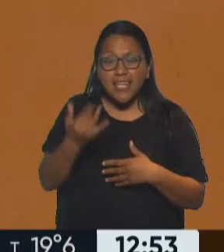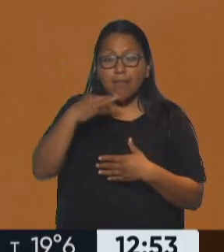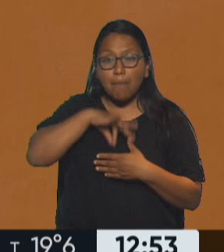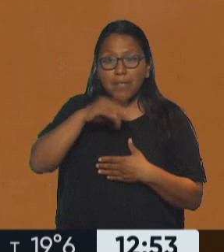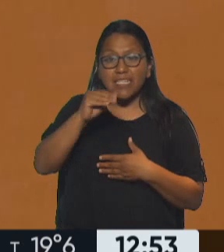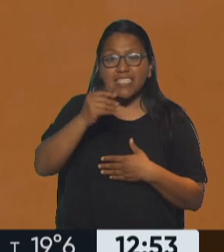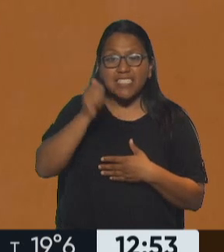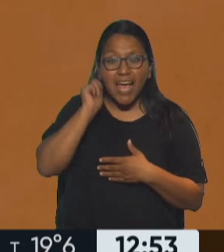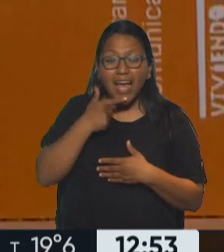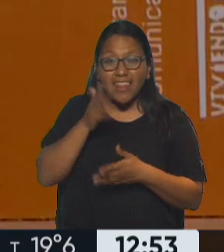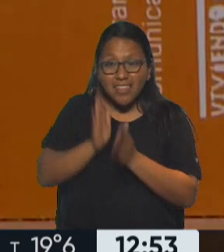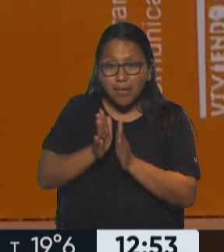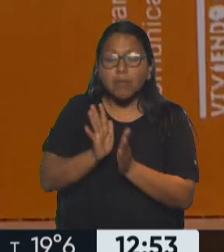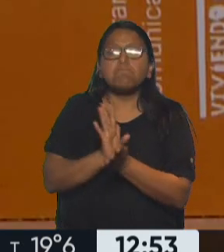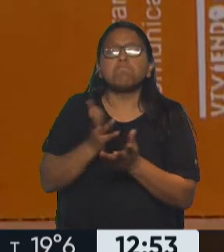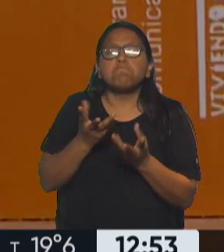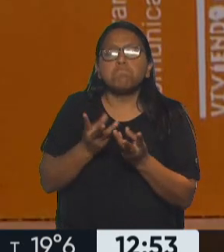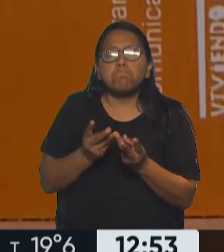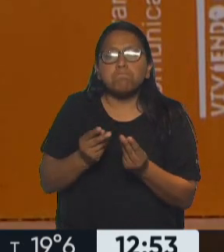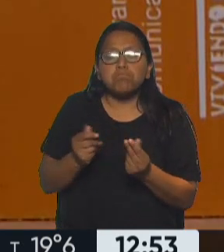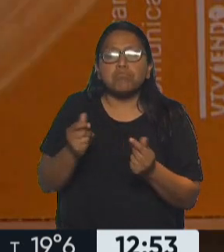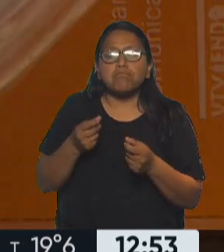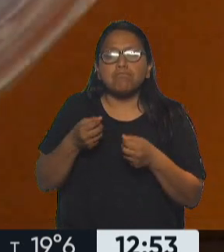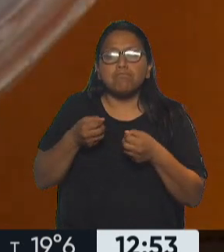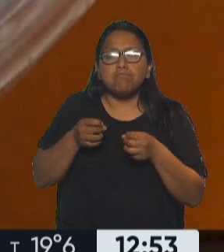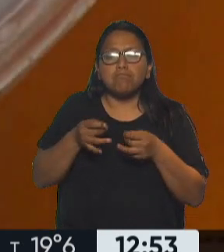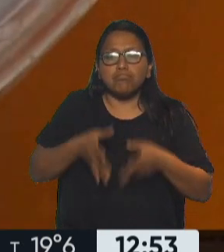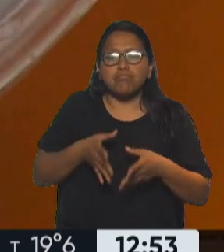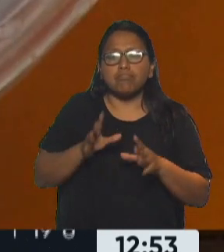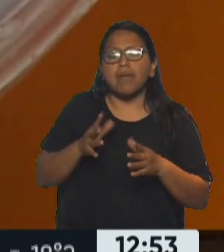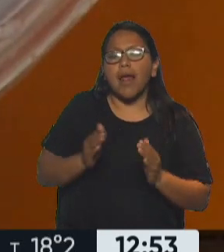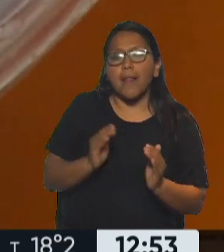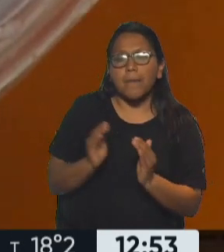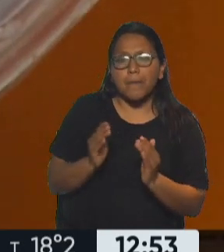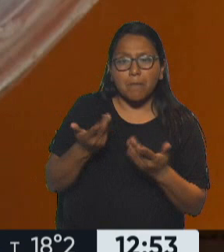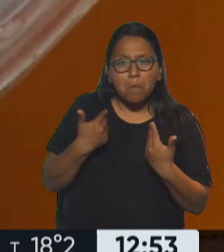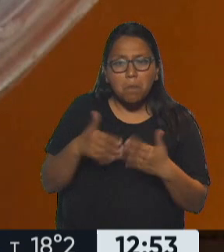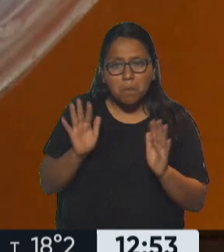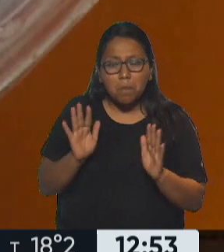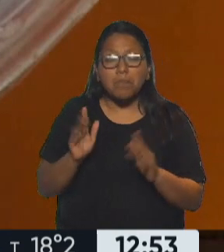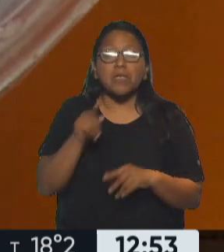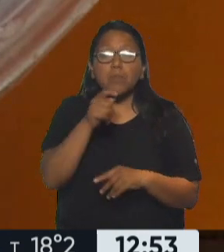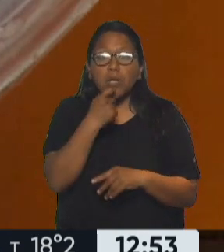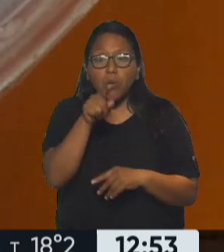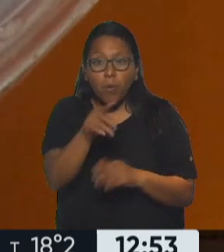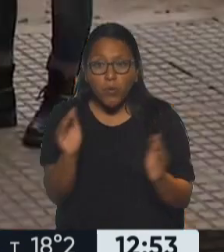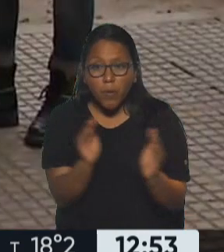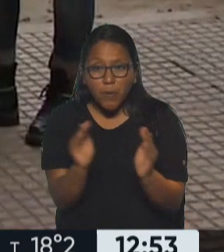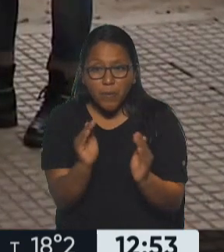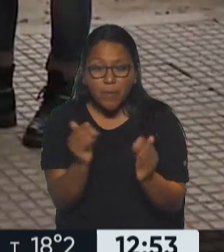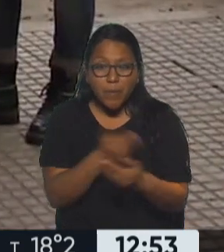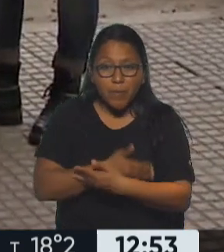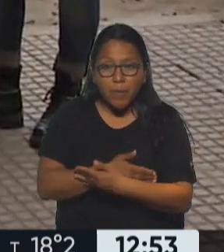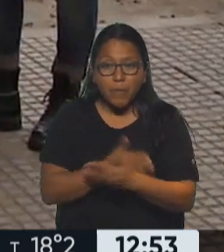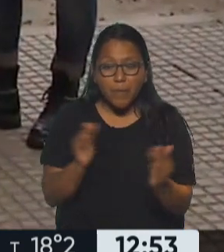tratan, disminuís la probabilidad de transmitirle el parásito a la bebé o al bebé. Y si vos sos un bebé o sos